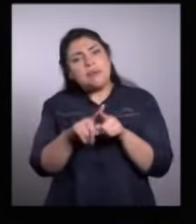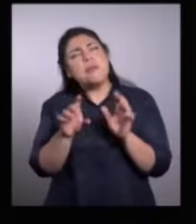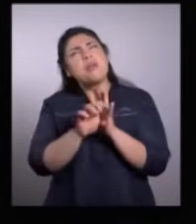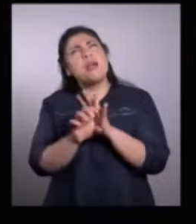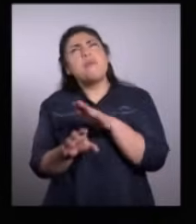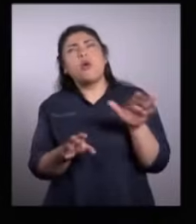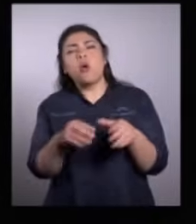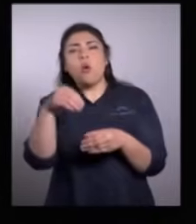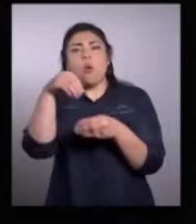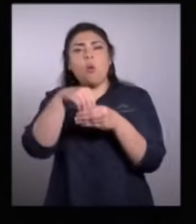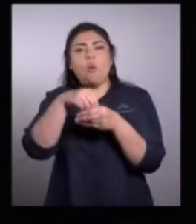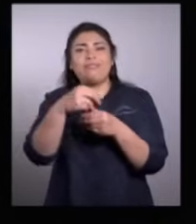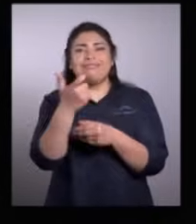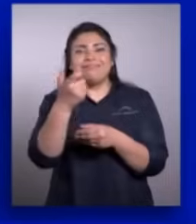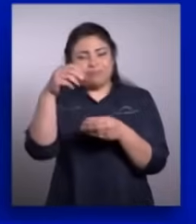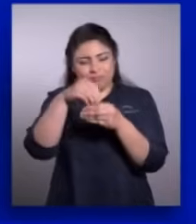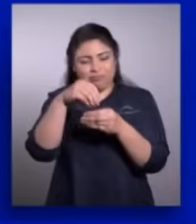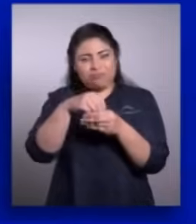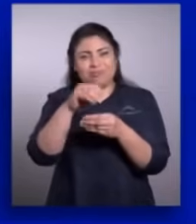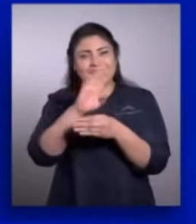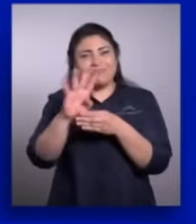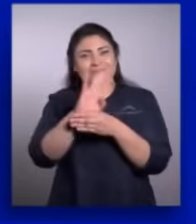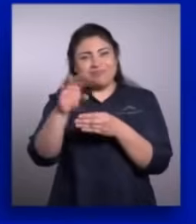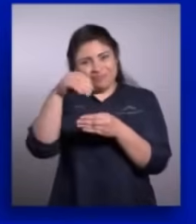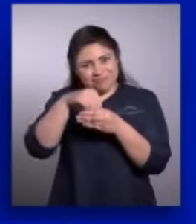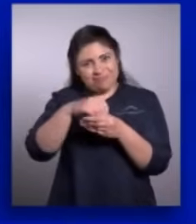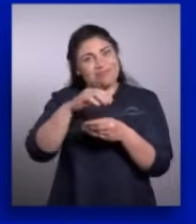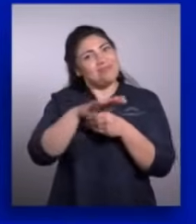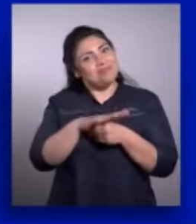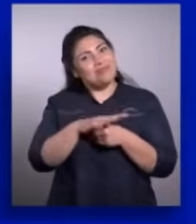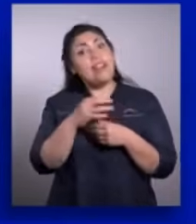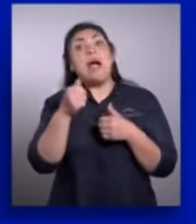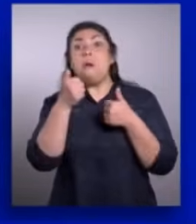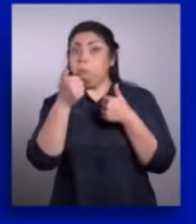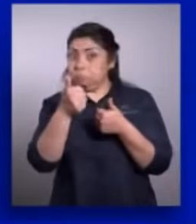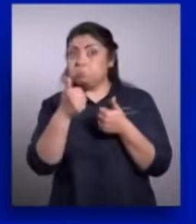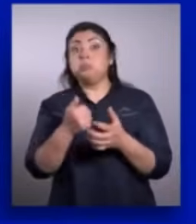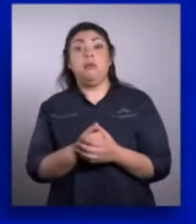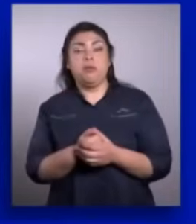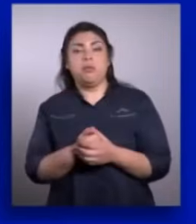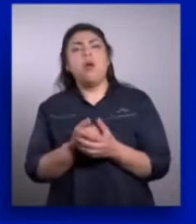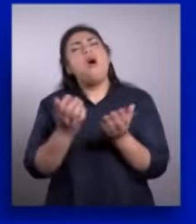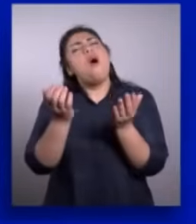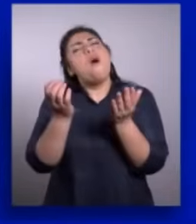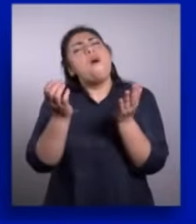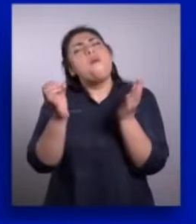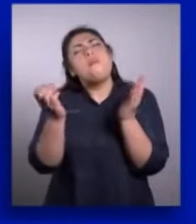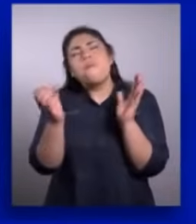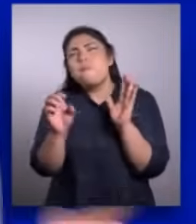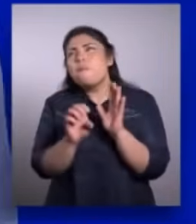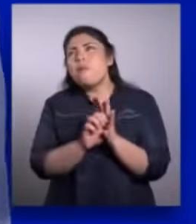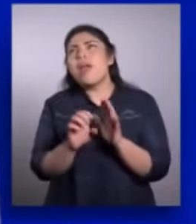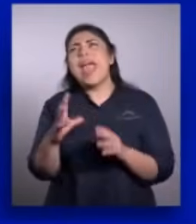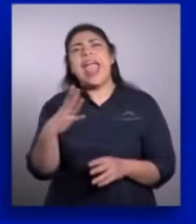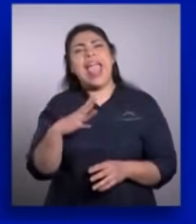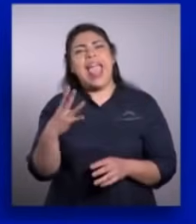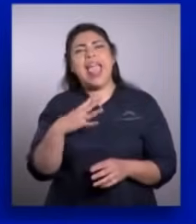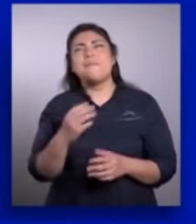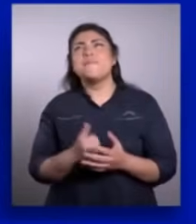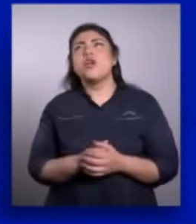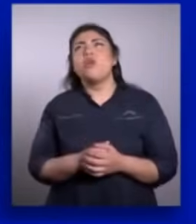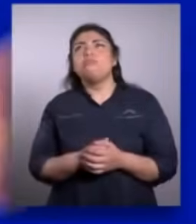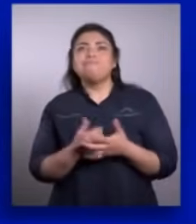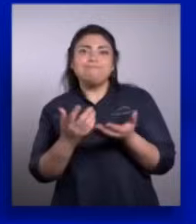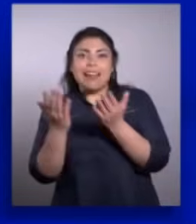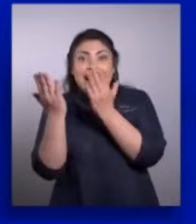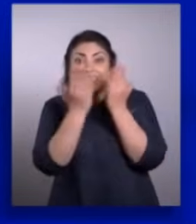un poco de aliento y combates el temor o qué tal los estudios o un seguro médico, cosas que usamos, pero